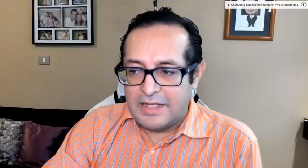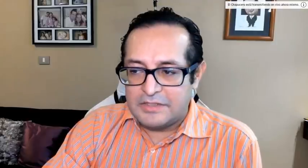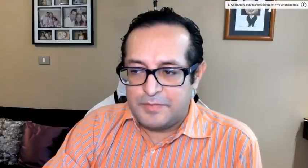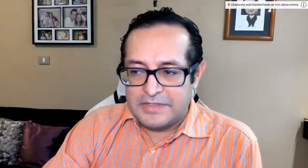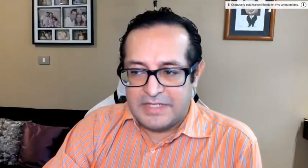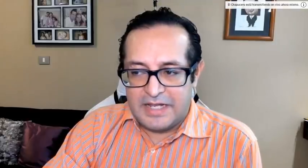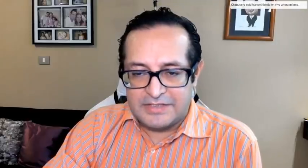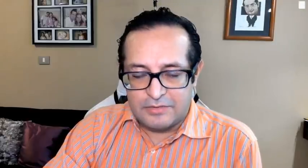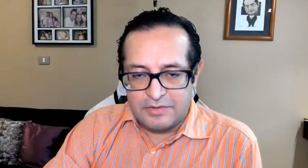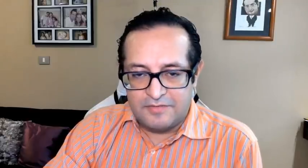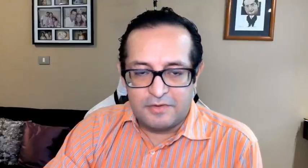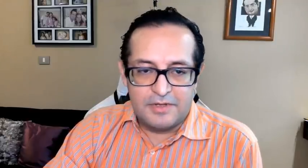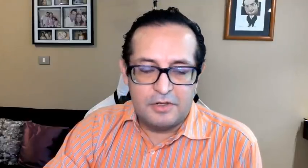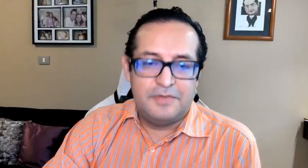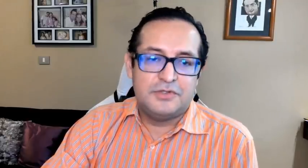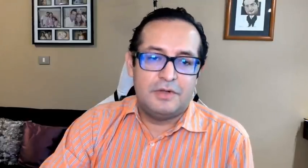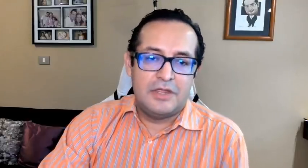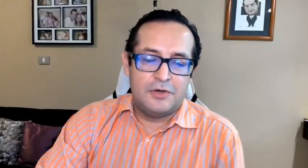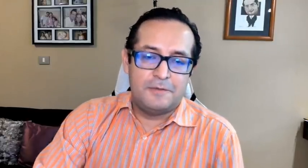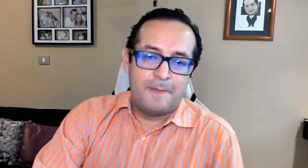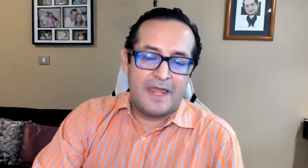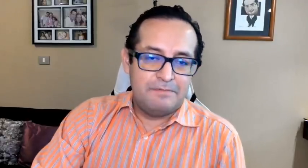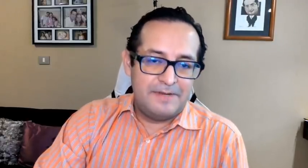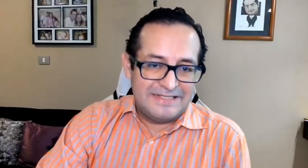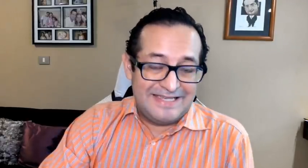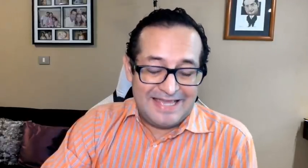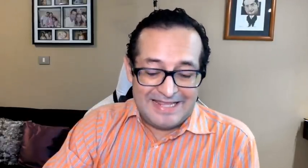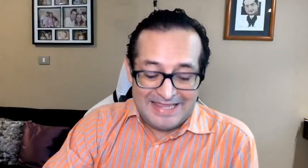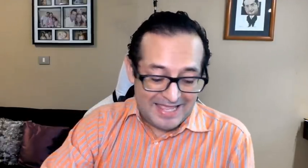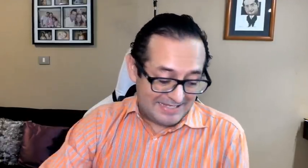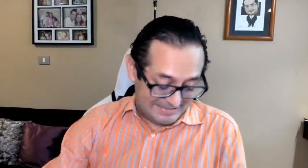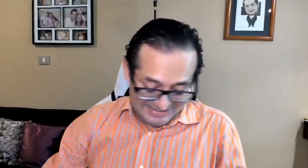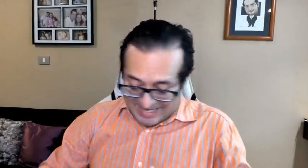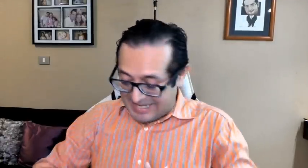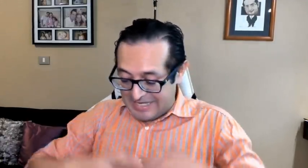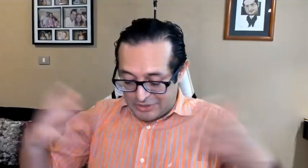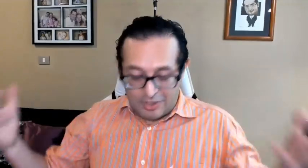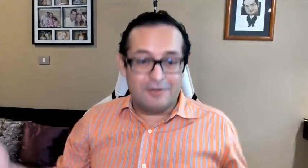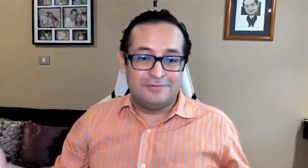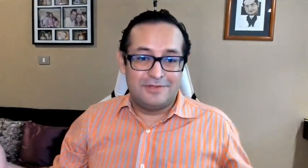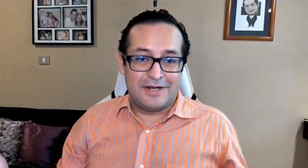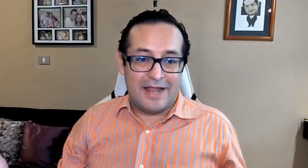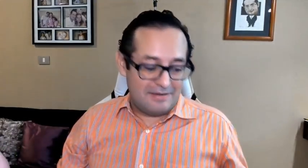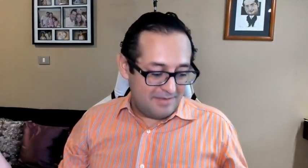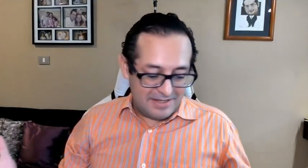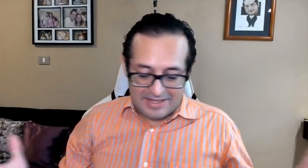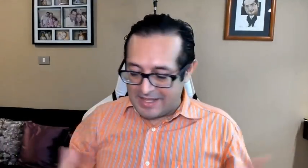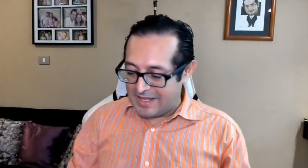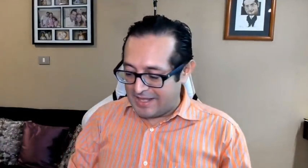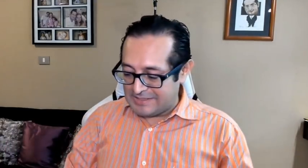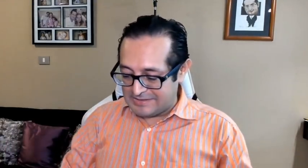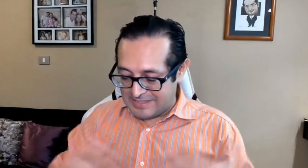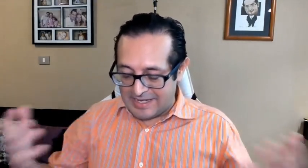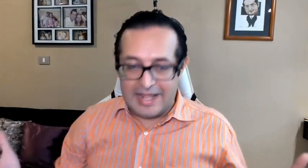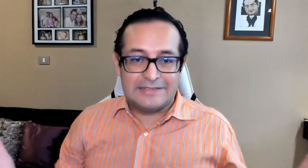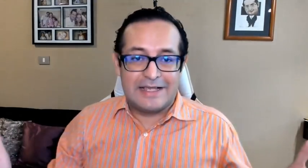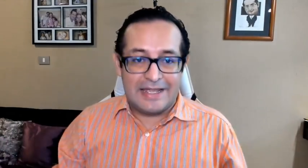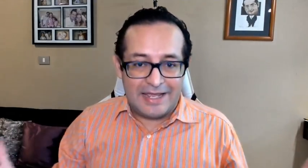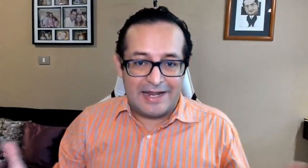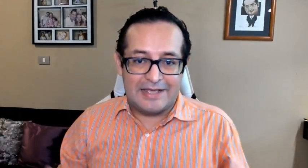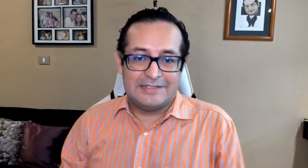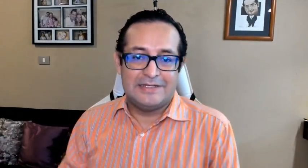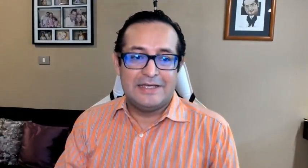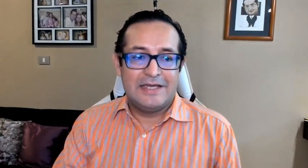un día después del segundo informe de lópez obrador el presidente se quitó realmente este las